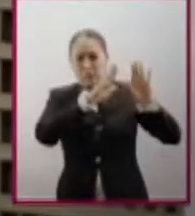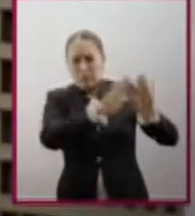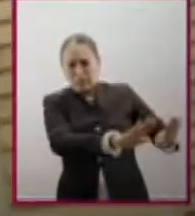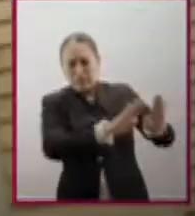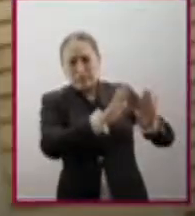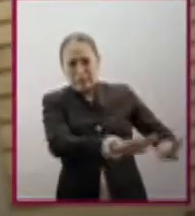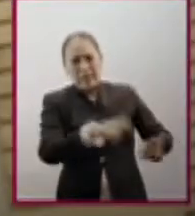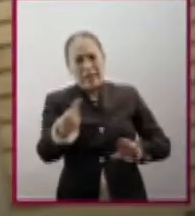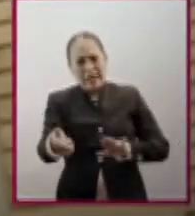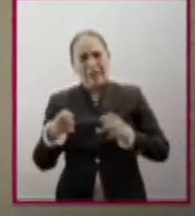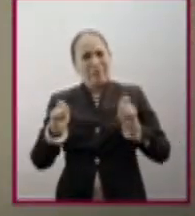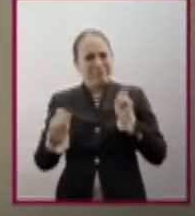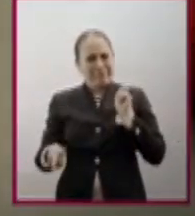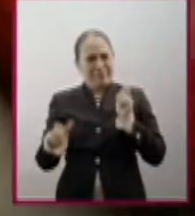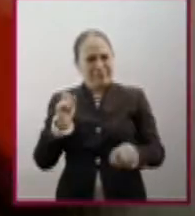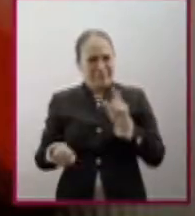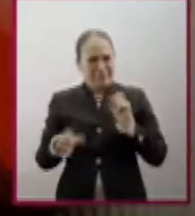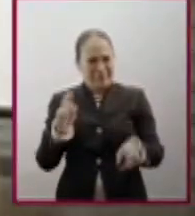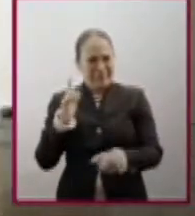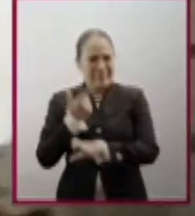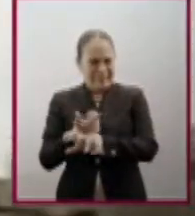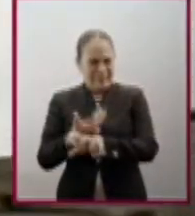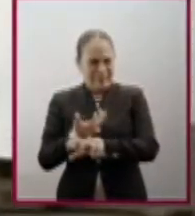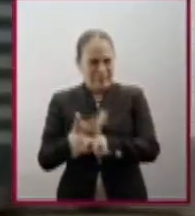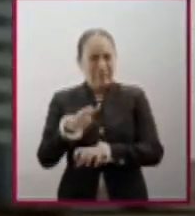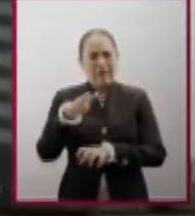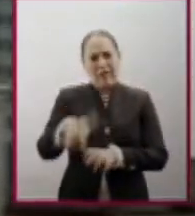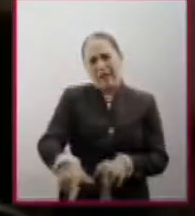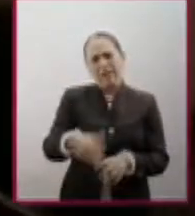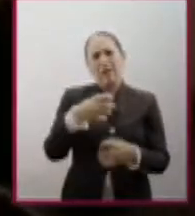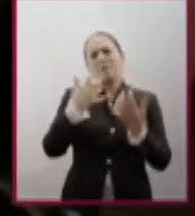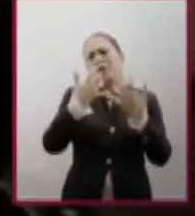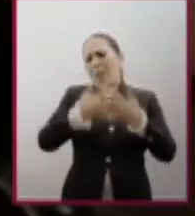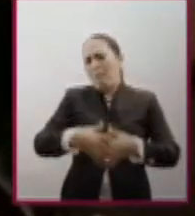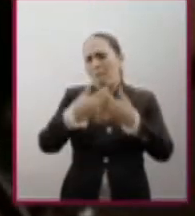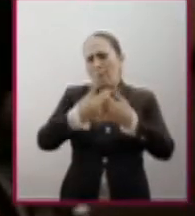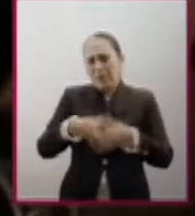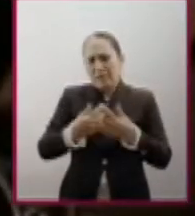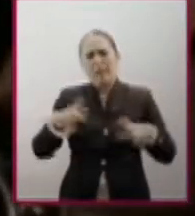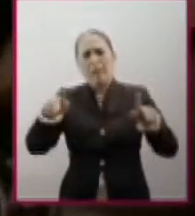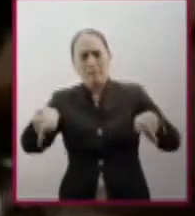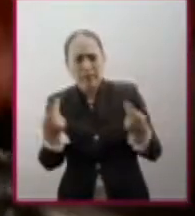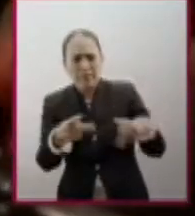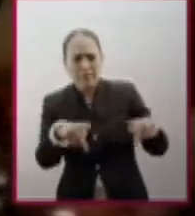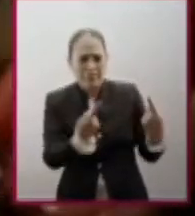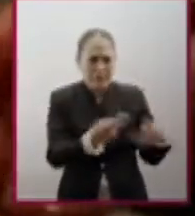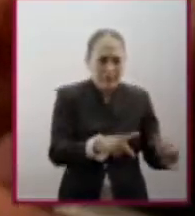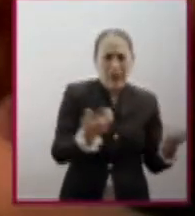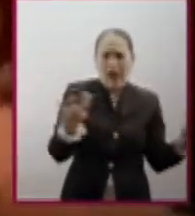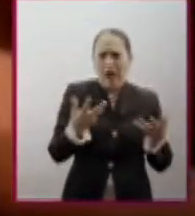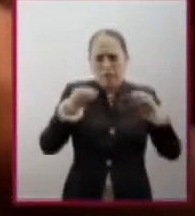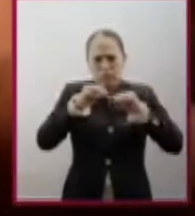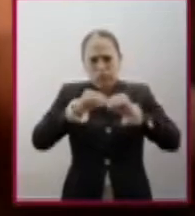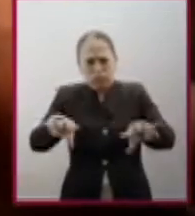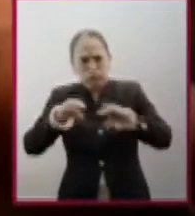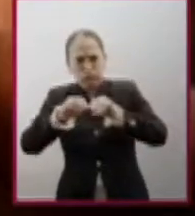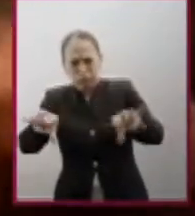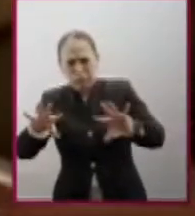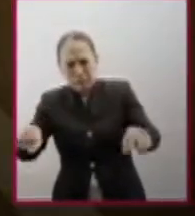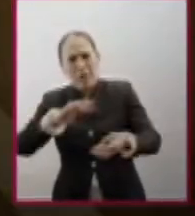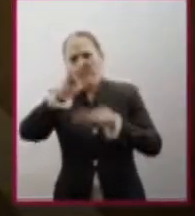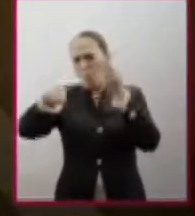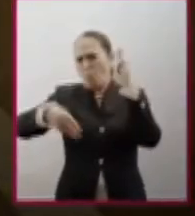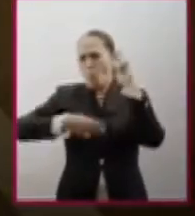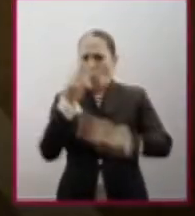en Atlanta, Texas. Una transnacional es una compañía que produce, vende y reproduce su capital casi en todas